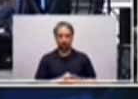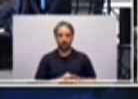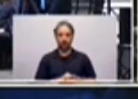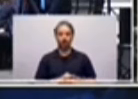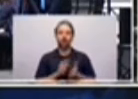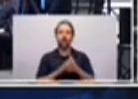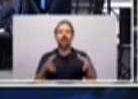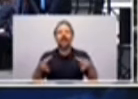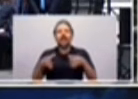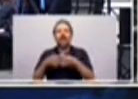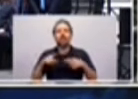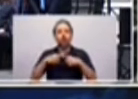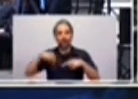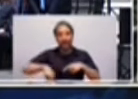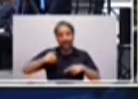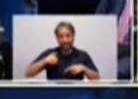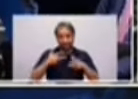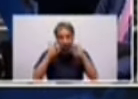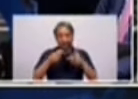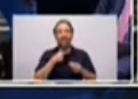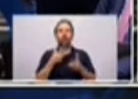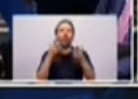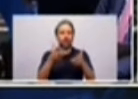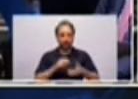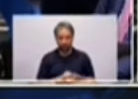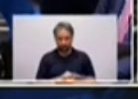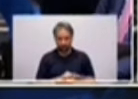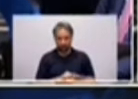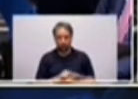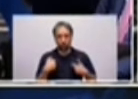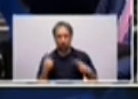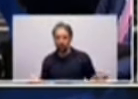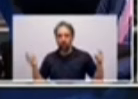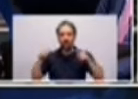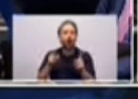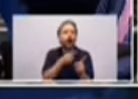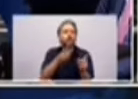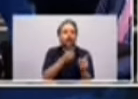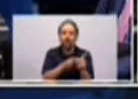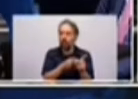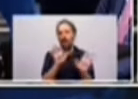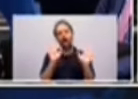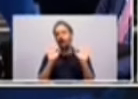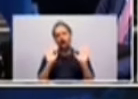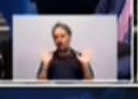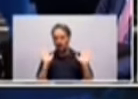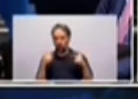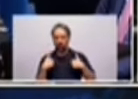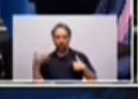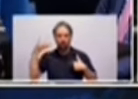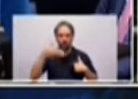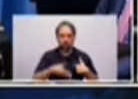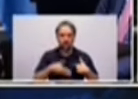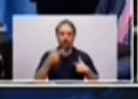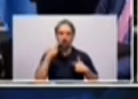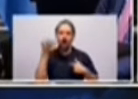ese contrato electoral implícito y muchas veces explícito por el cual cada gobierno debería convalidar la idea de